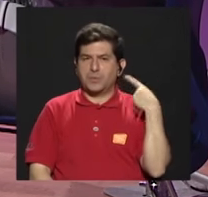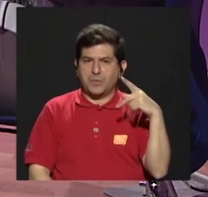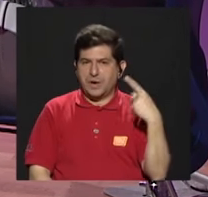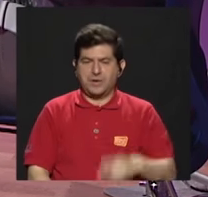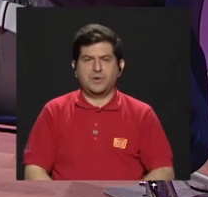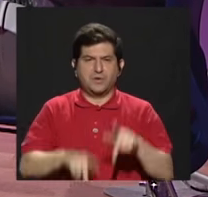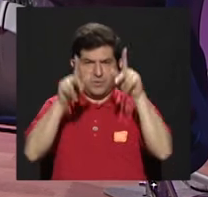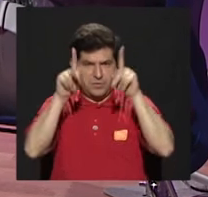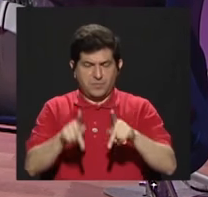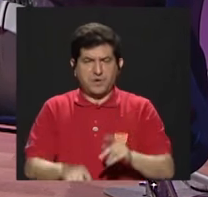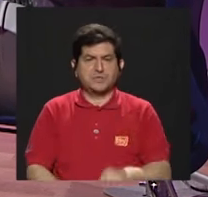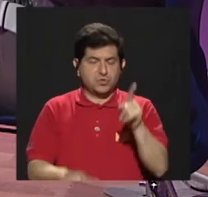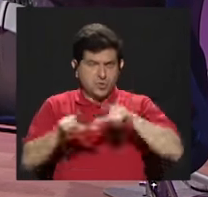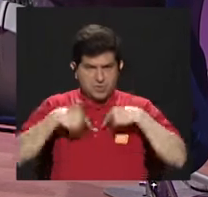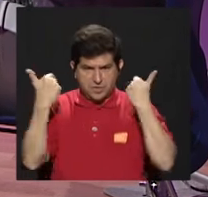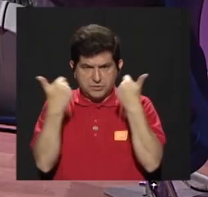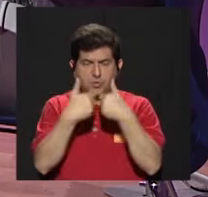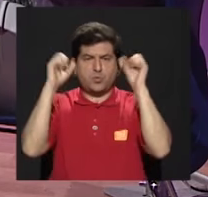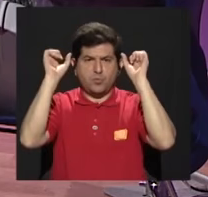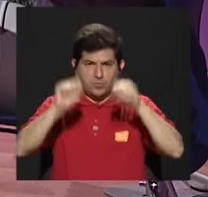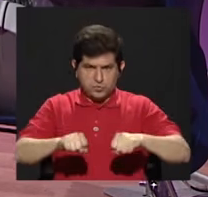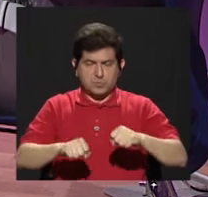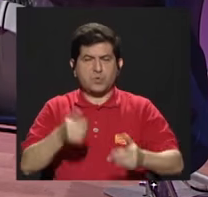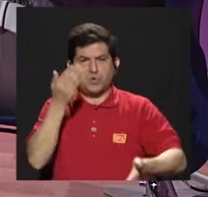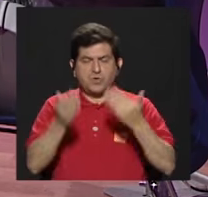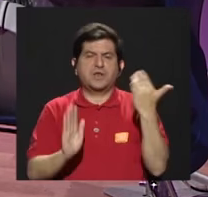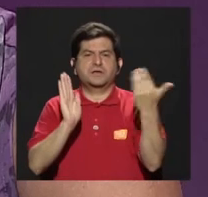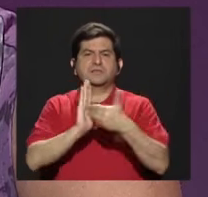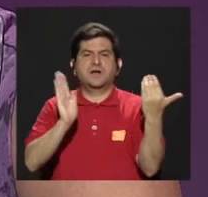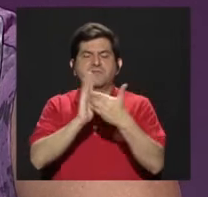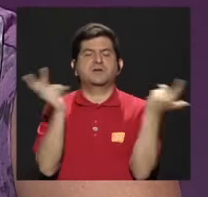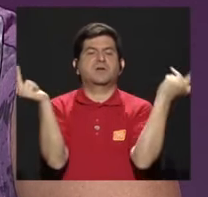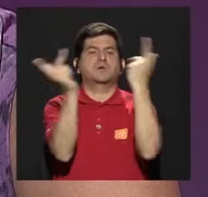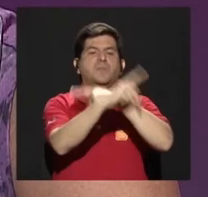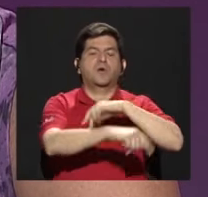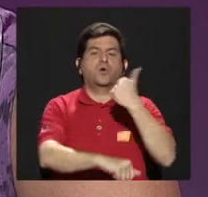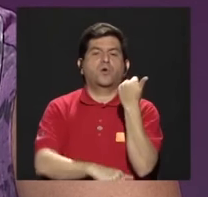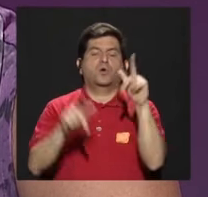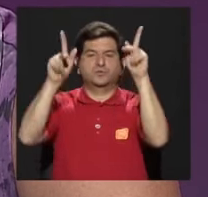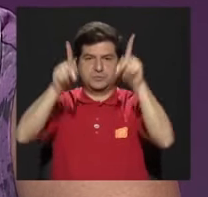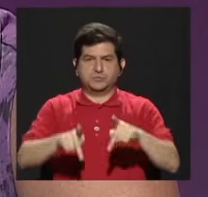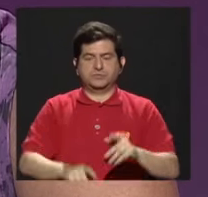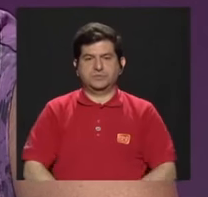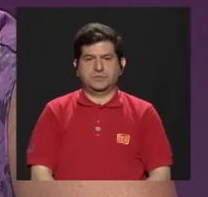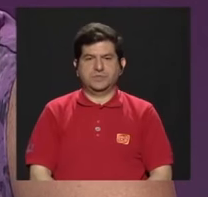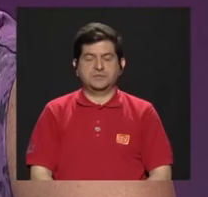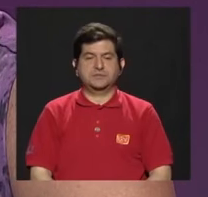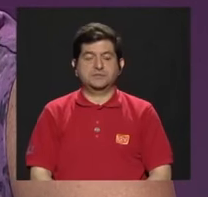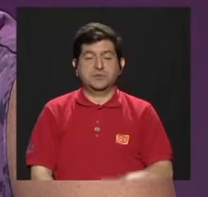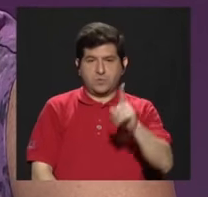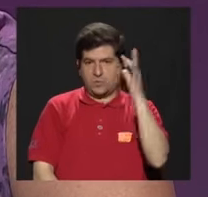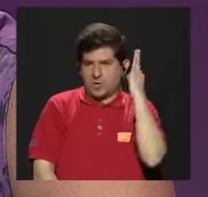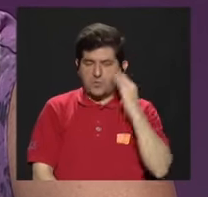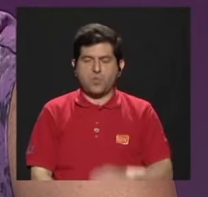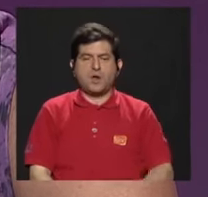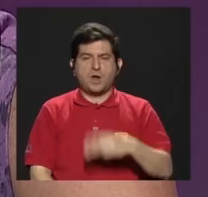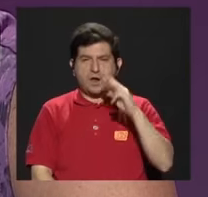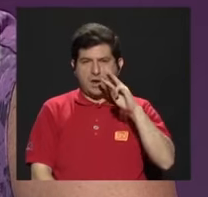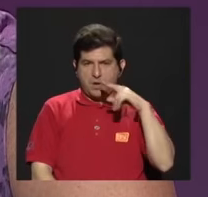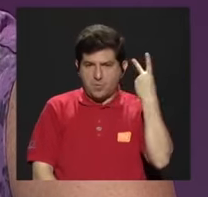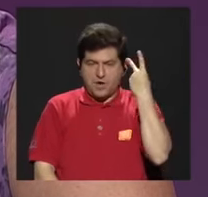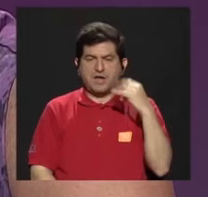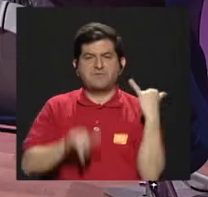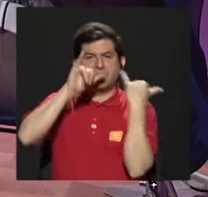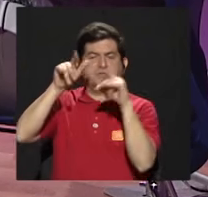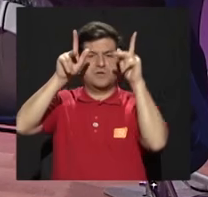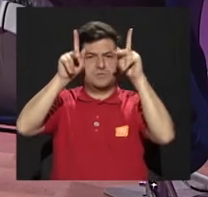son personas que andan en grupos y pueden hacer daños peores a otras personas. Doña Lupe de Moravia, ¿dónde se puede denunciar